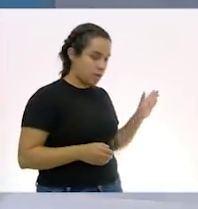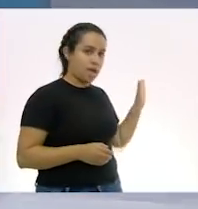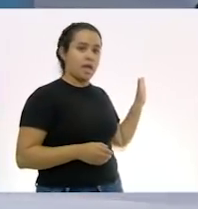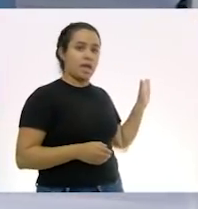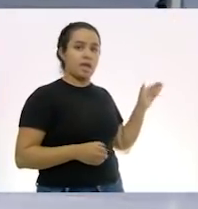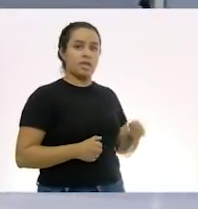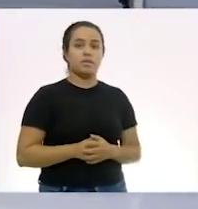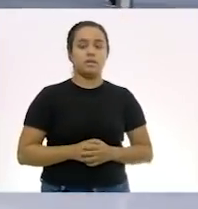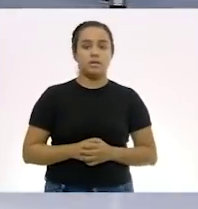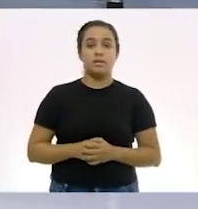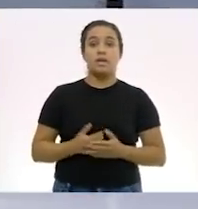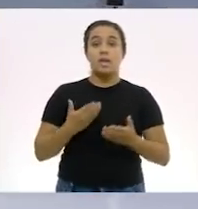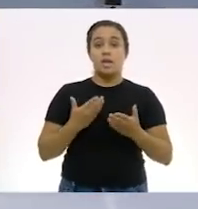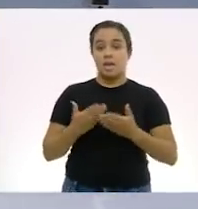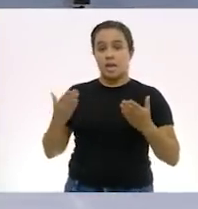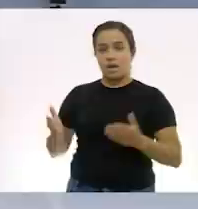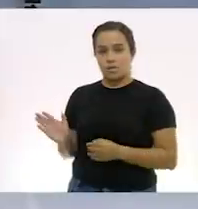hacia atrás,